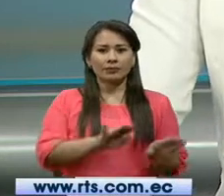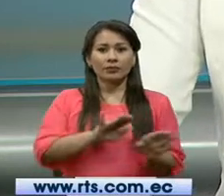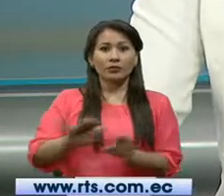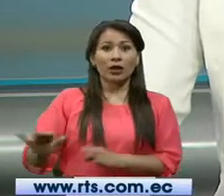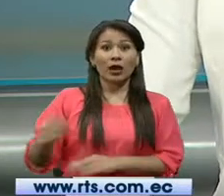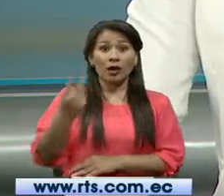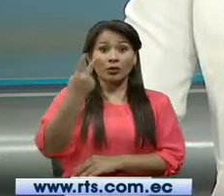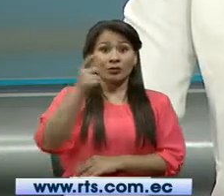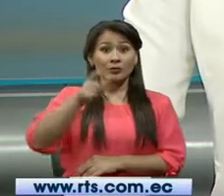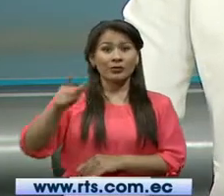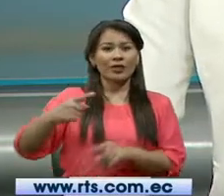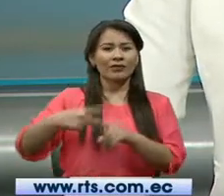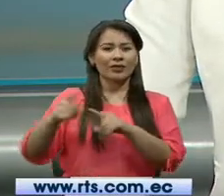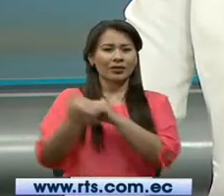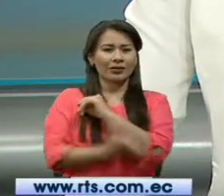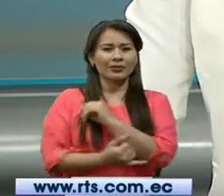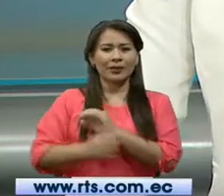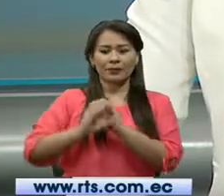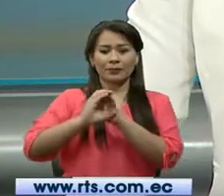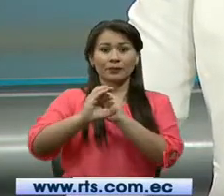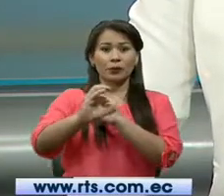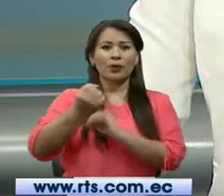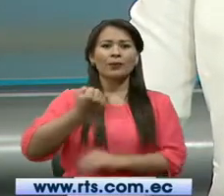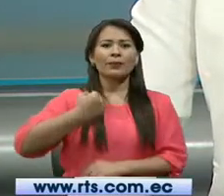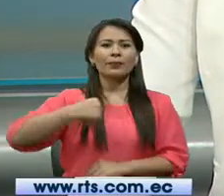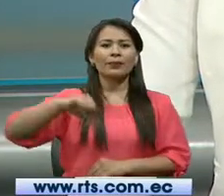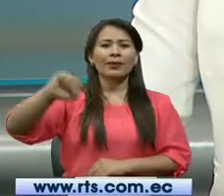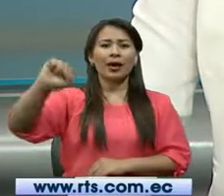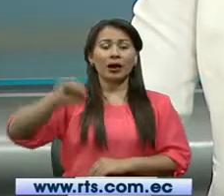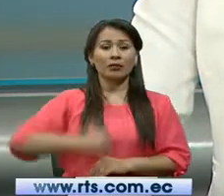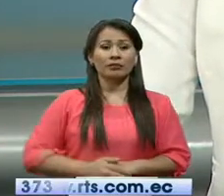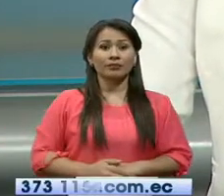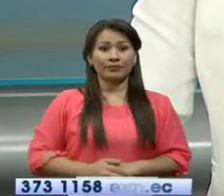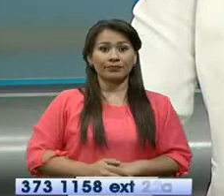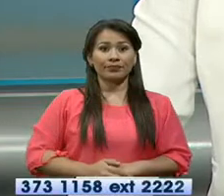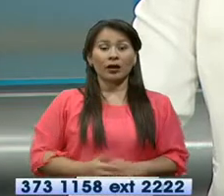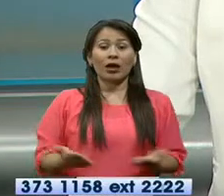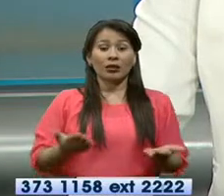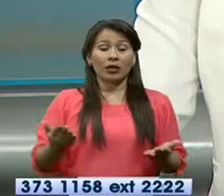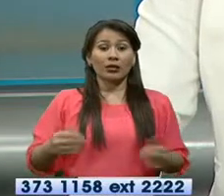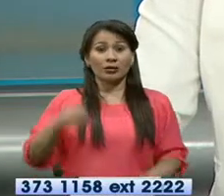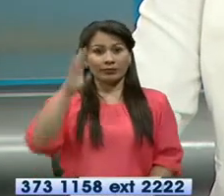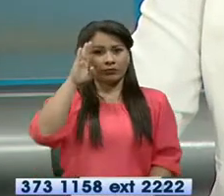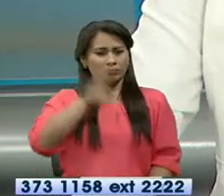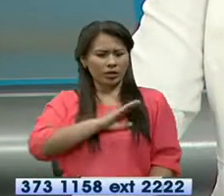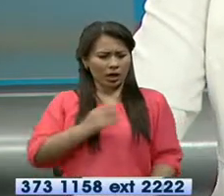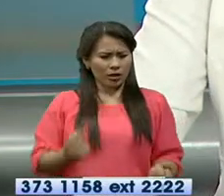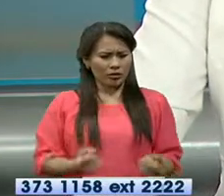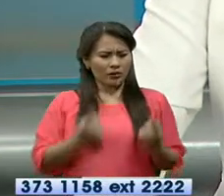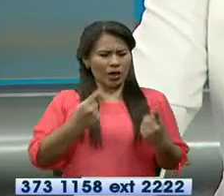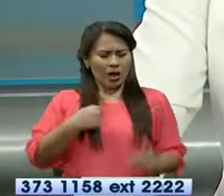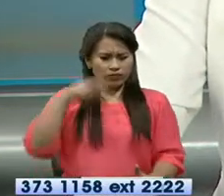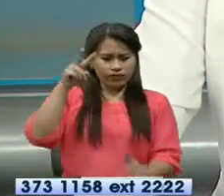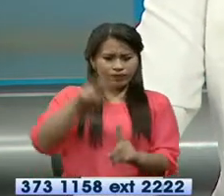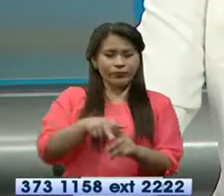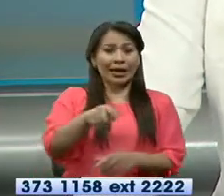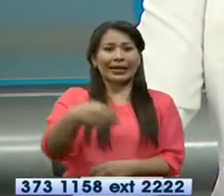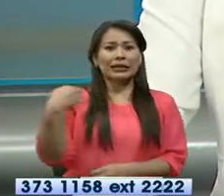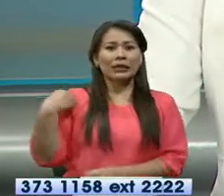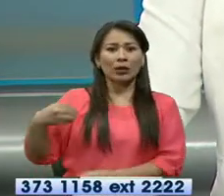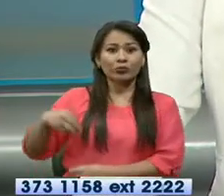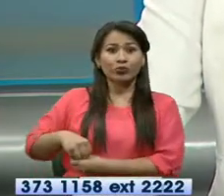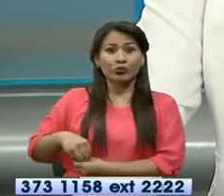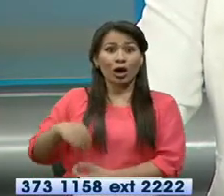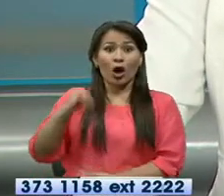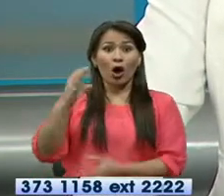Dos extranjeros que viajaban en un bus de servicio intercantonal fueron sorprendidos con cerca de 8 kilos de marihuana. Los sospechosos no